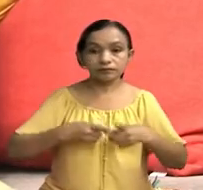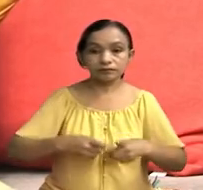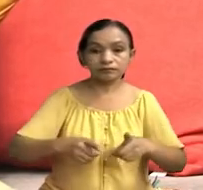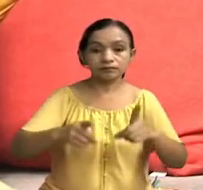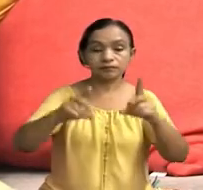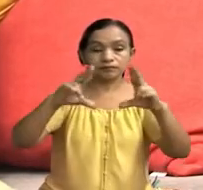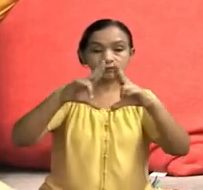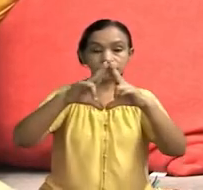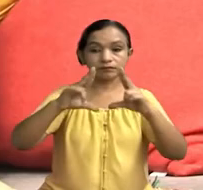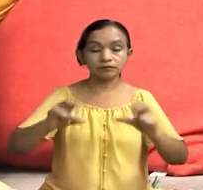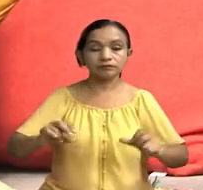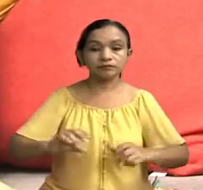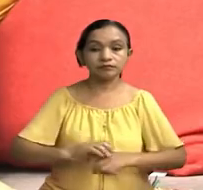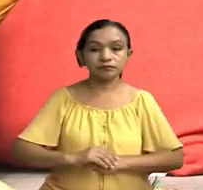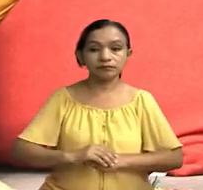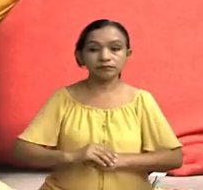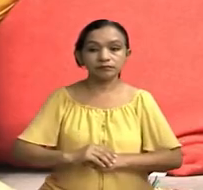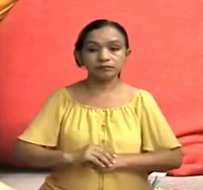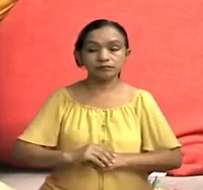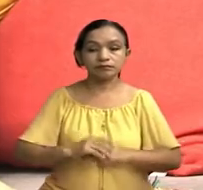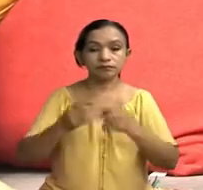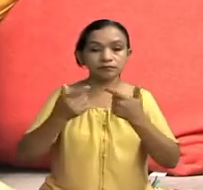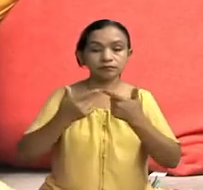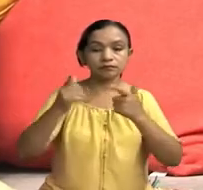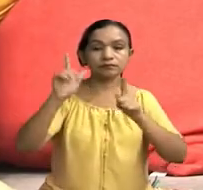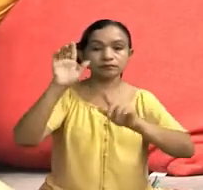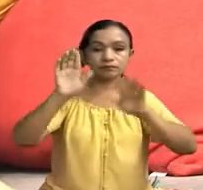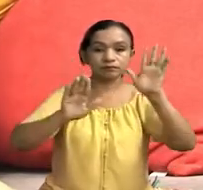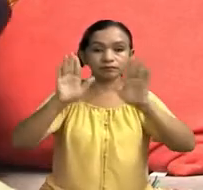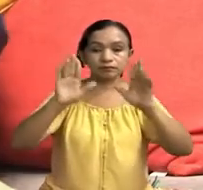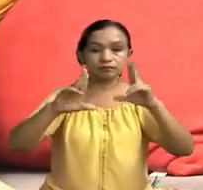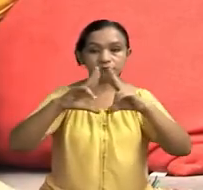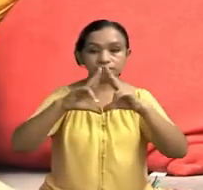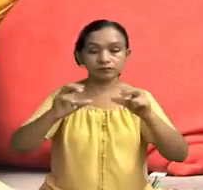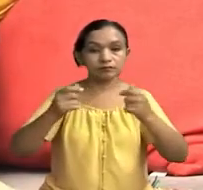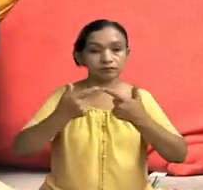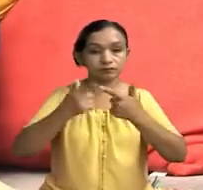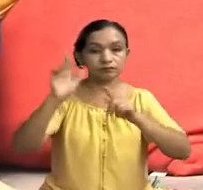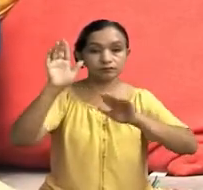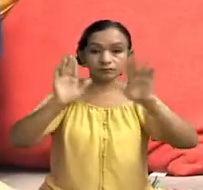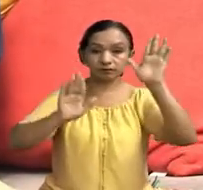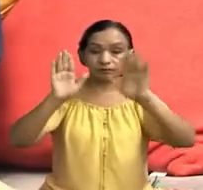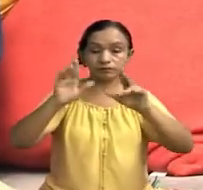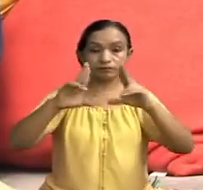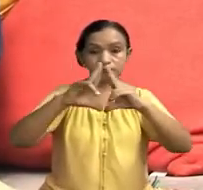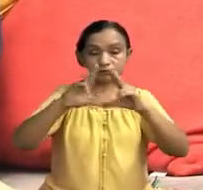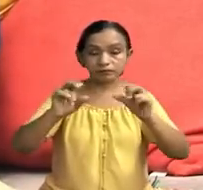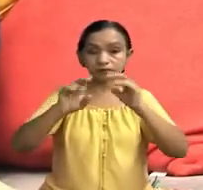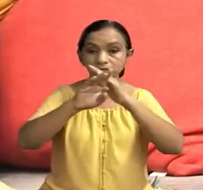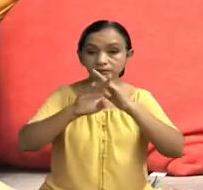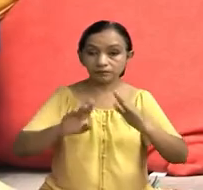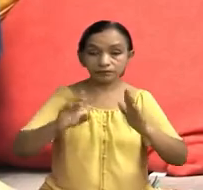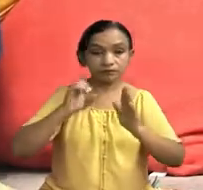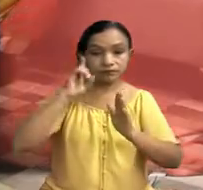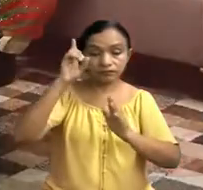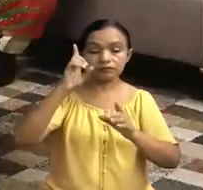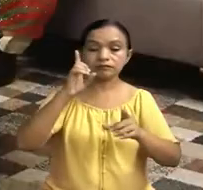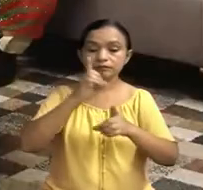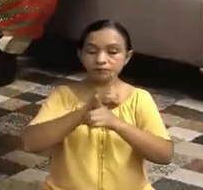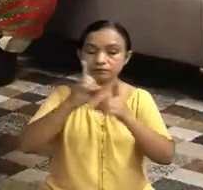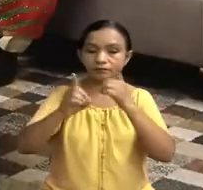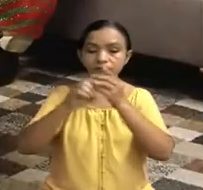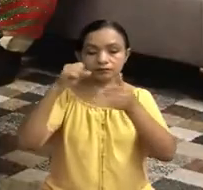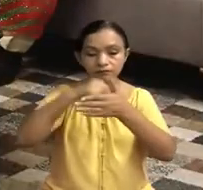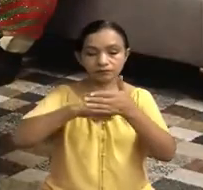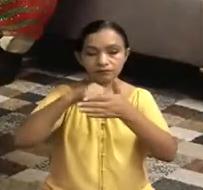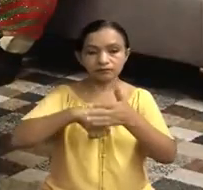nación nicaragüense y que ha consolidado la democracia en Nicaragua. Realmente la revolución trajo la democracia, y esa democracia, esa paz y esa prosperidad tenemos que defenderla todos los